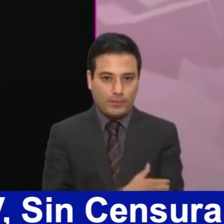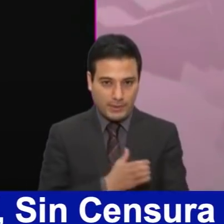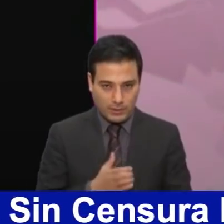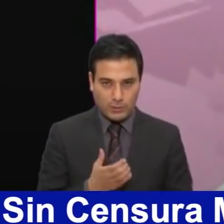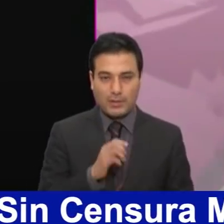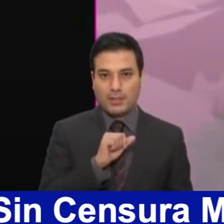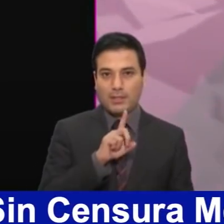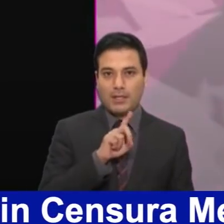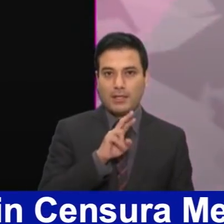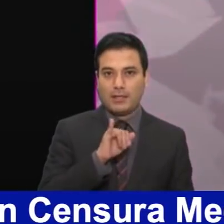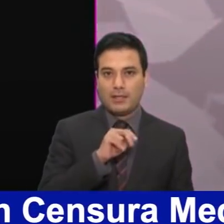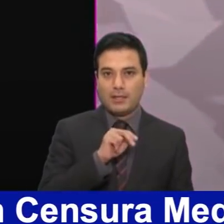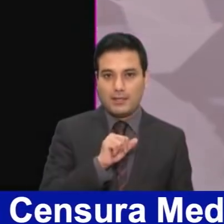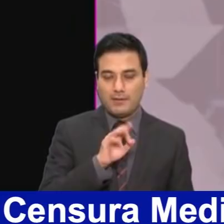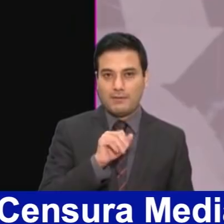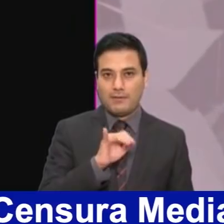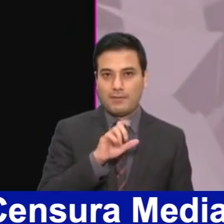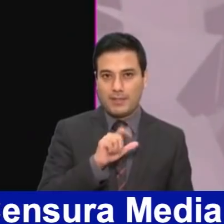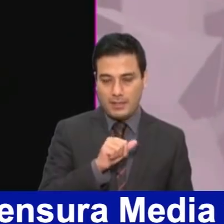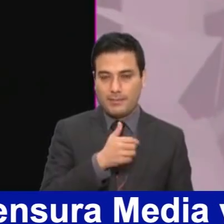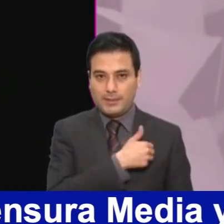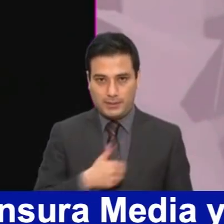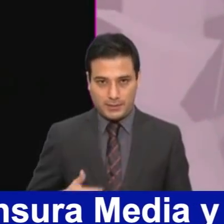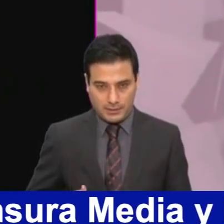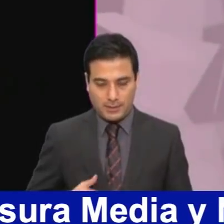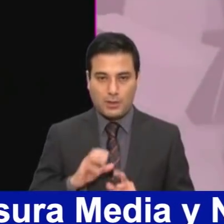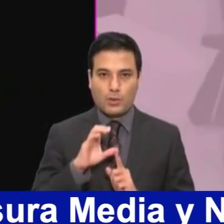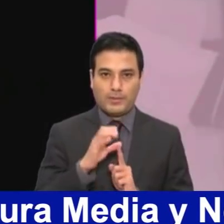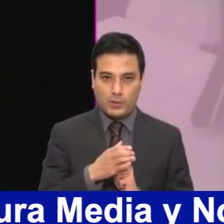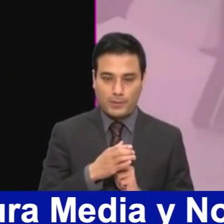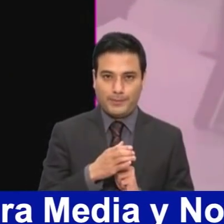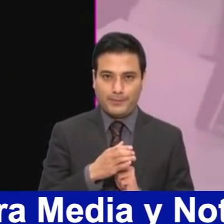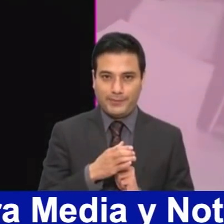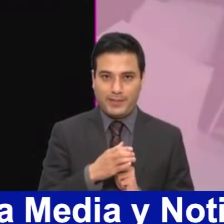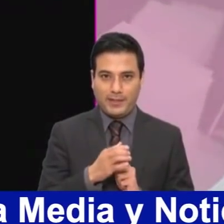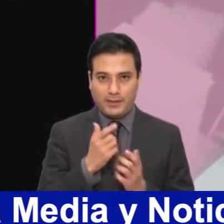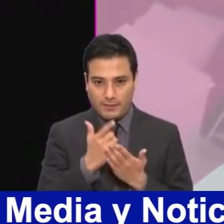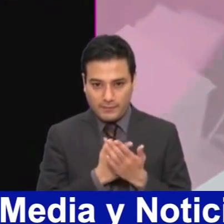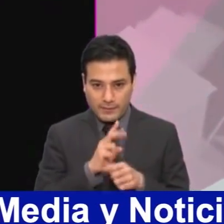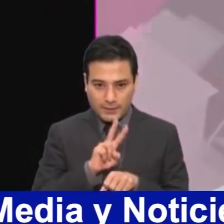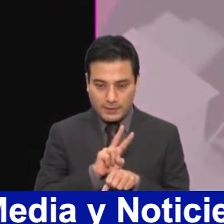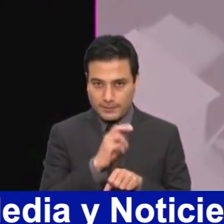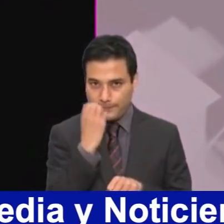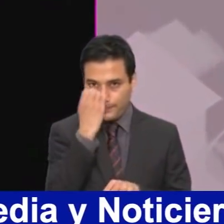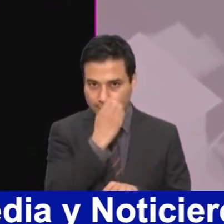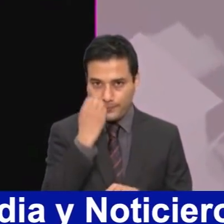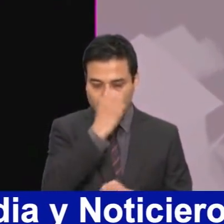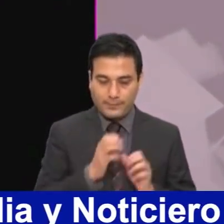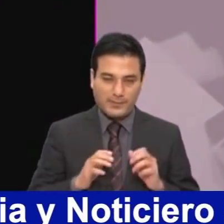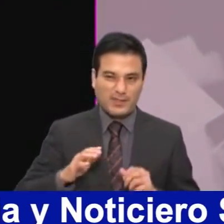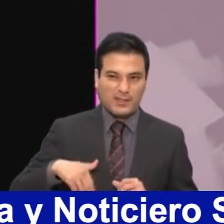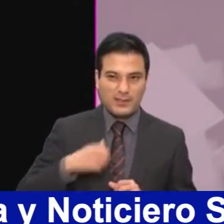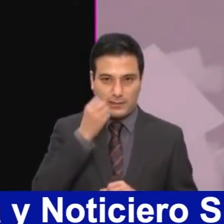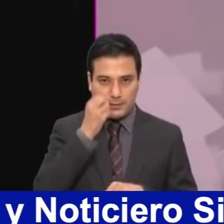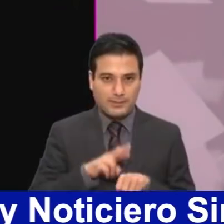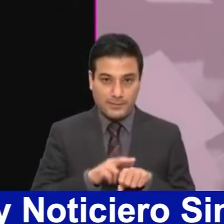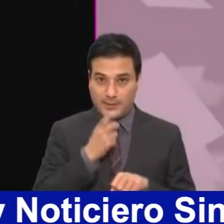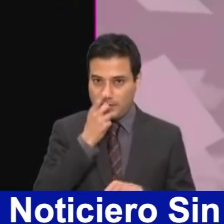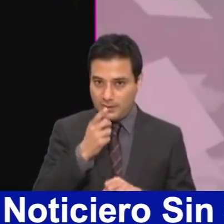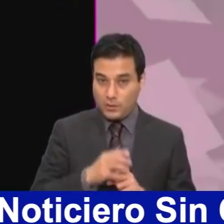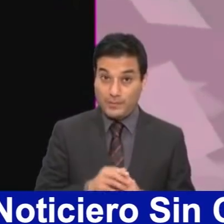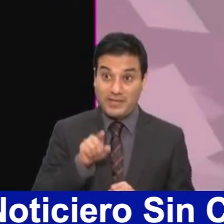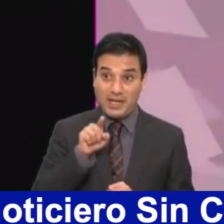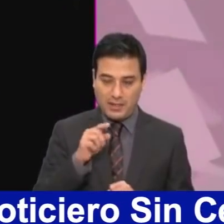Adriana Favela, la consejera electoral Adriana Favela, presidenta de la Comisión de Fiscalización, en buena medida, como ya lo decía el secretario artífice